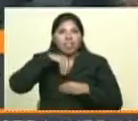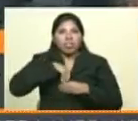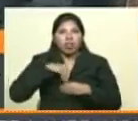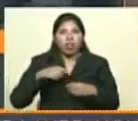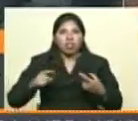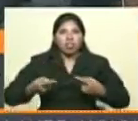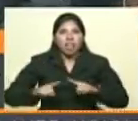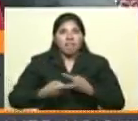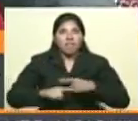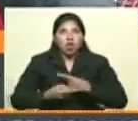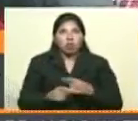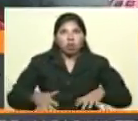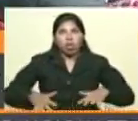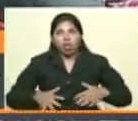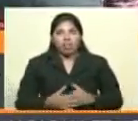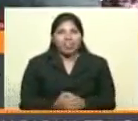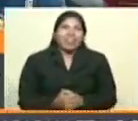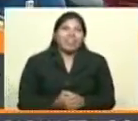mister.